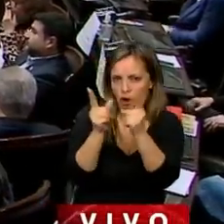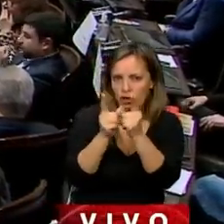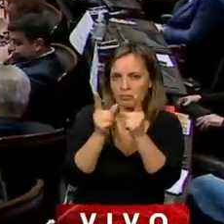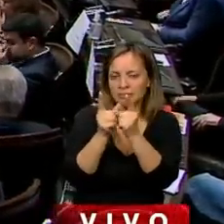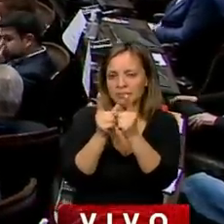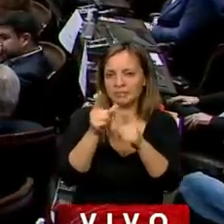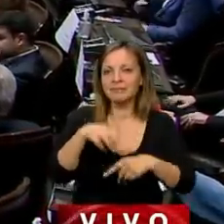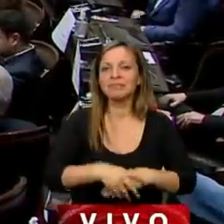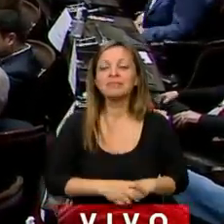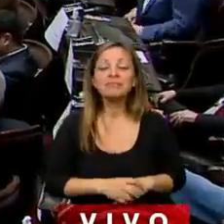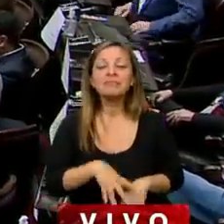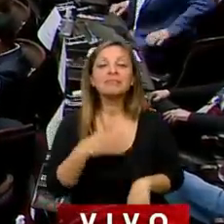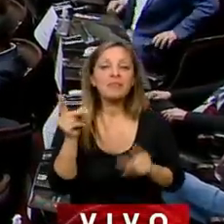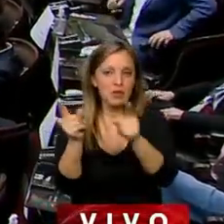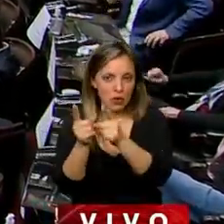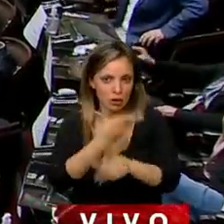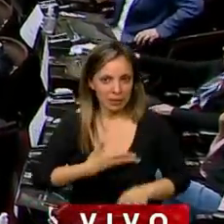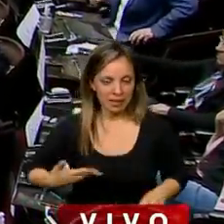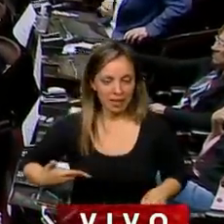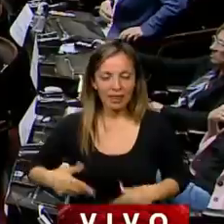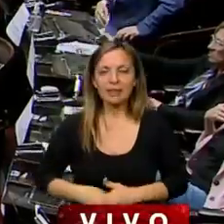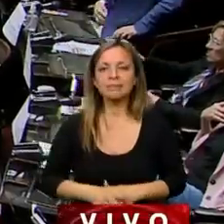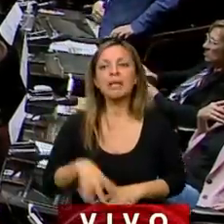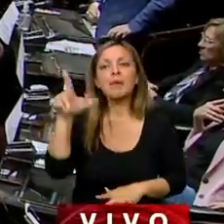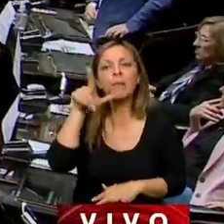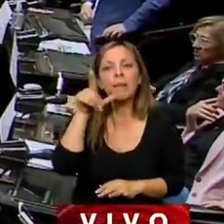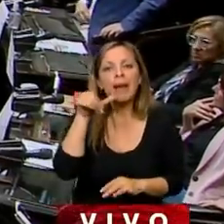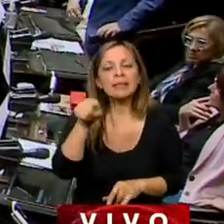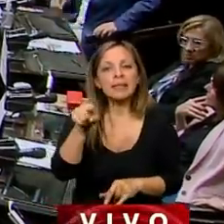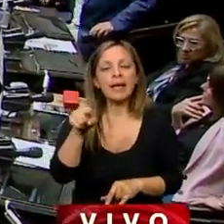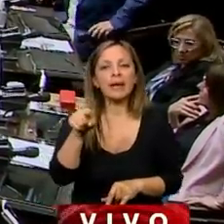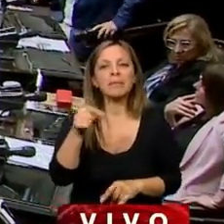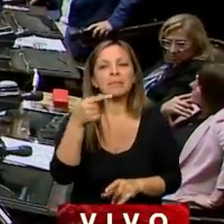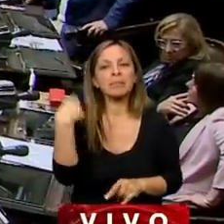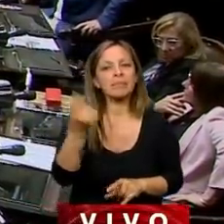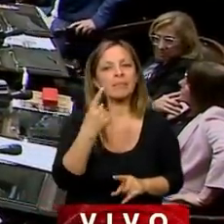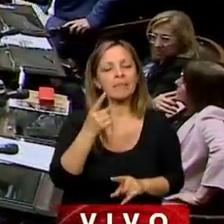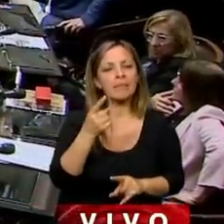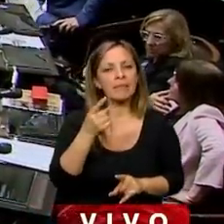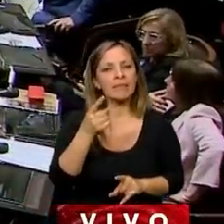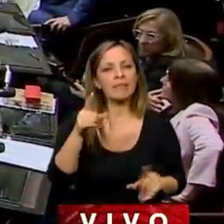Presidenta, pero me parece que el intento que han hecho